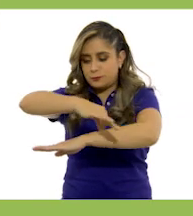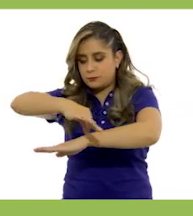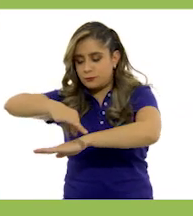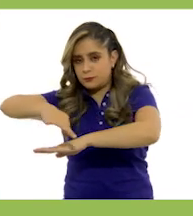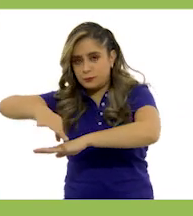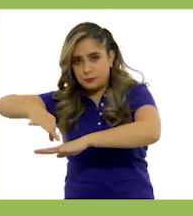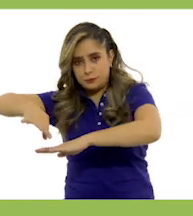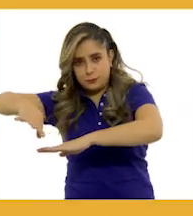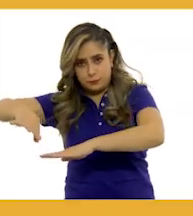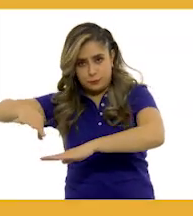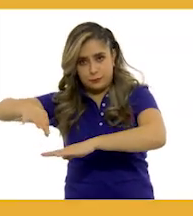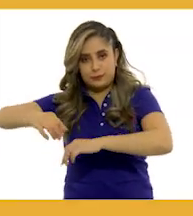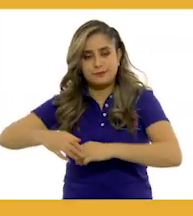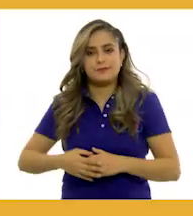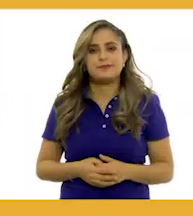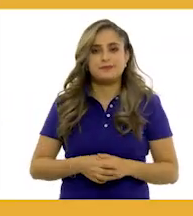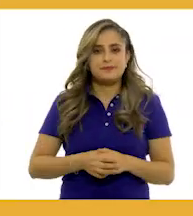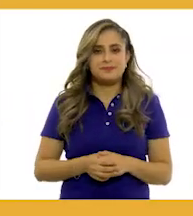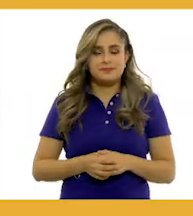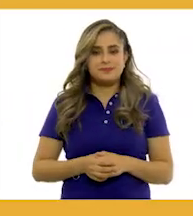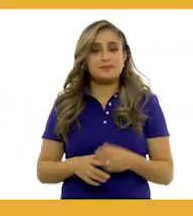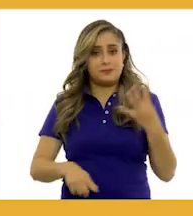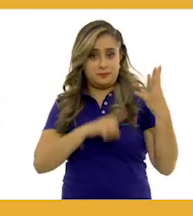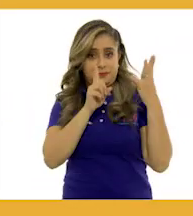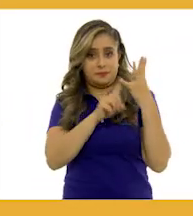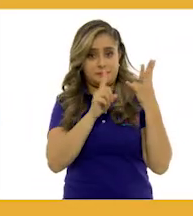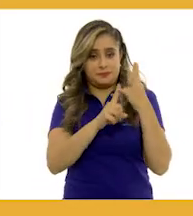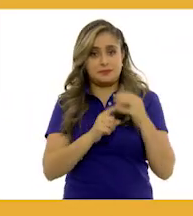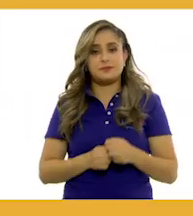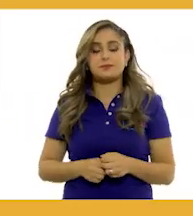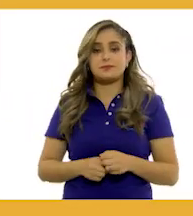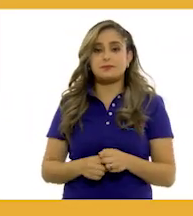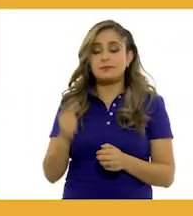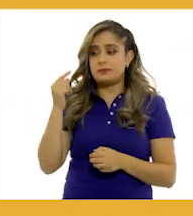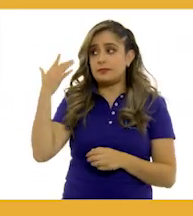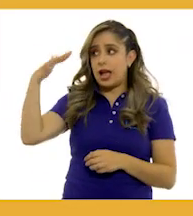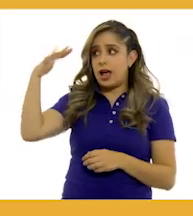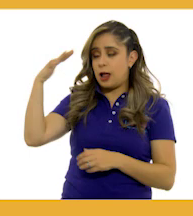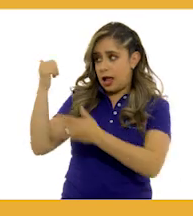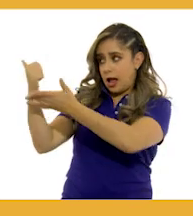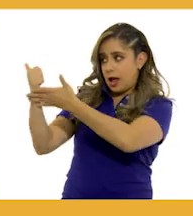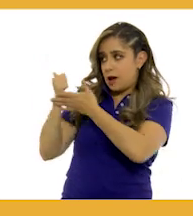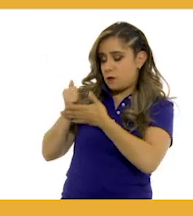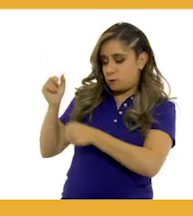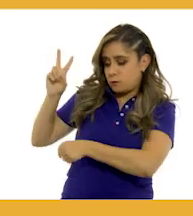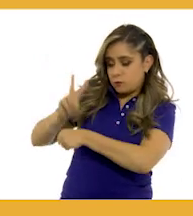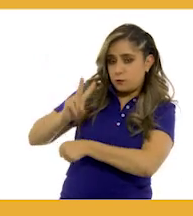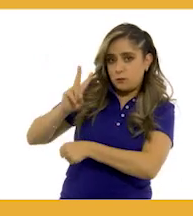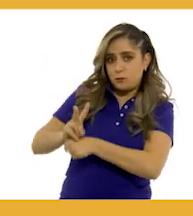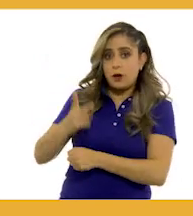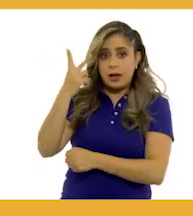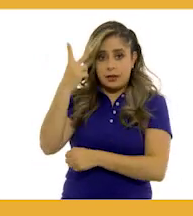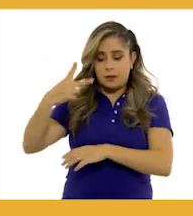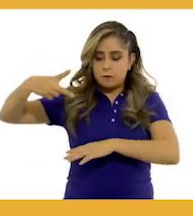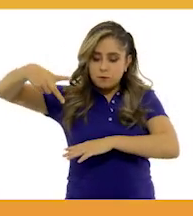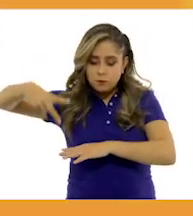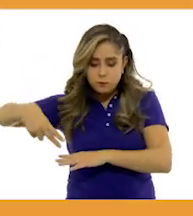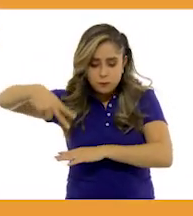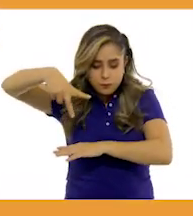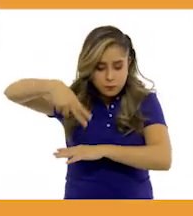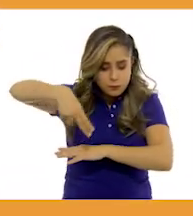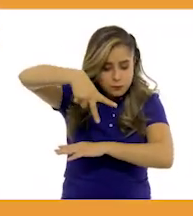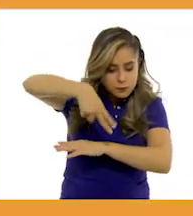horizontal entre los dos puntos. 4. Con ayuda de un adulto, corta sobre la línea horizontal que